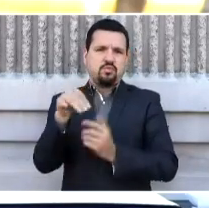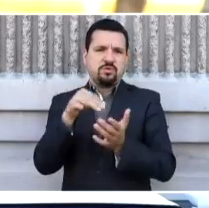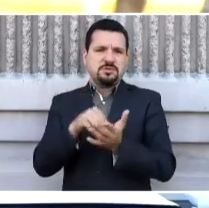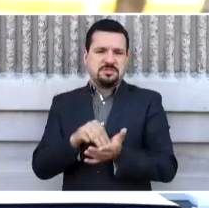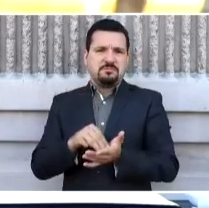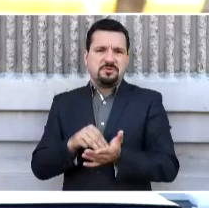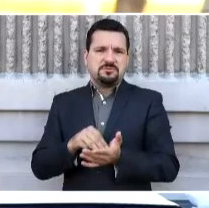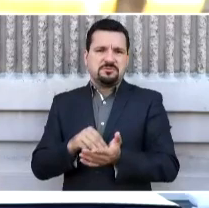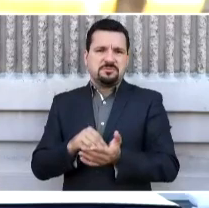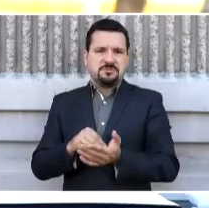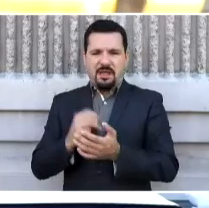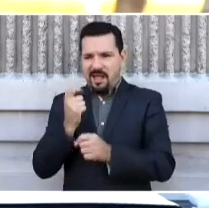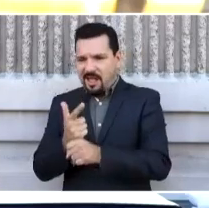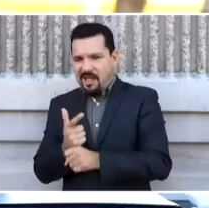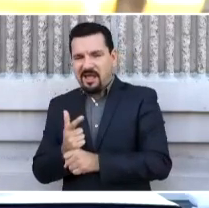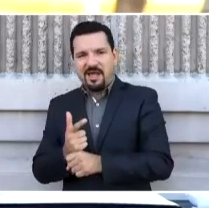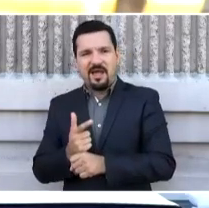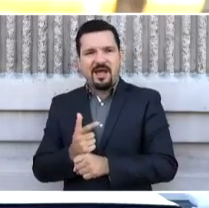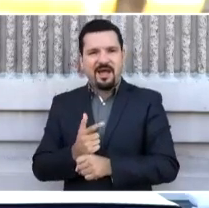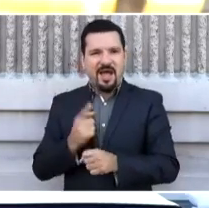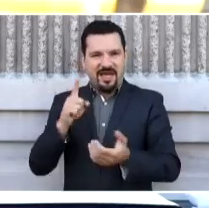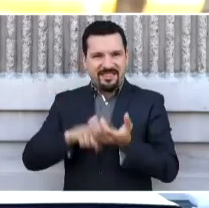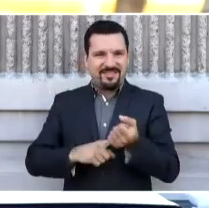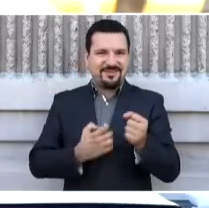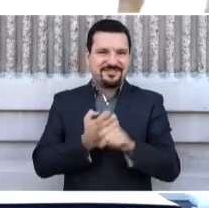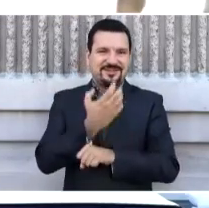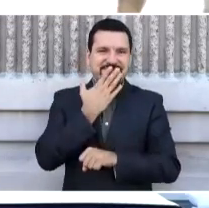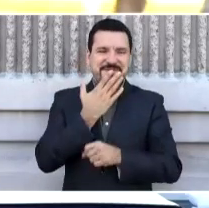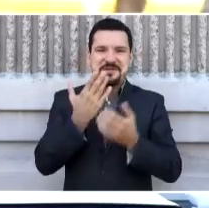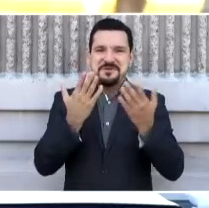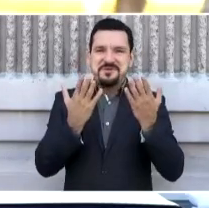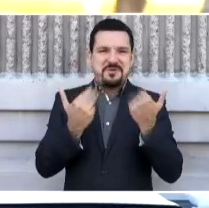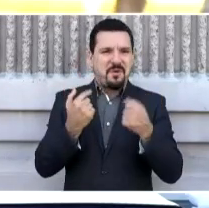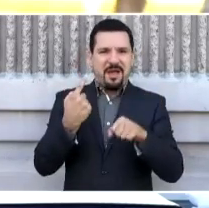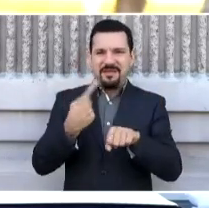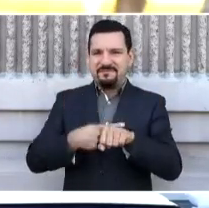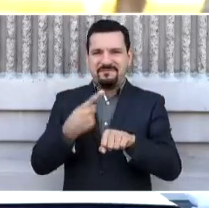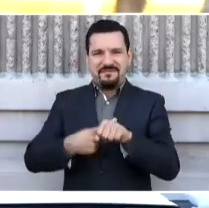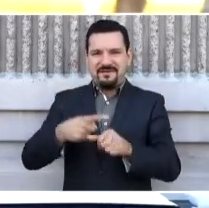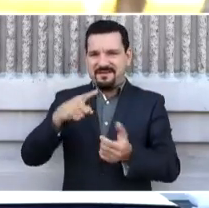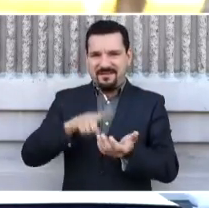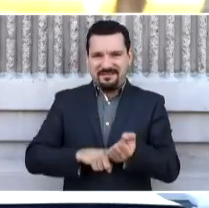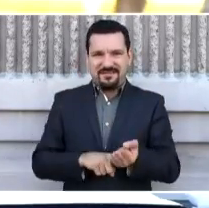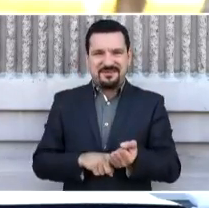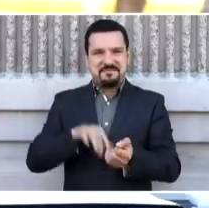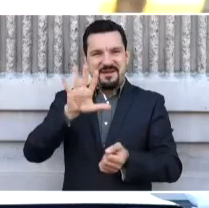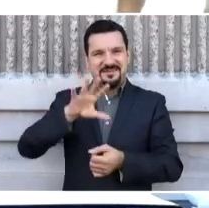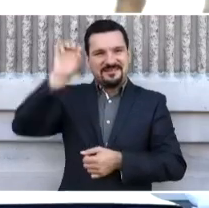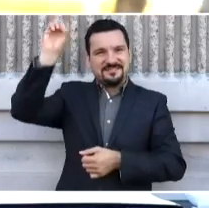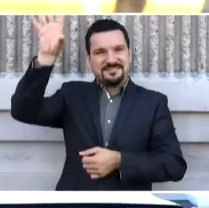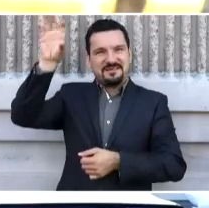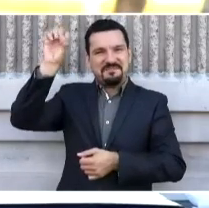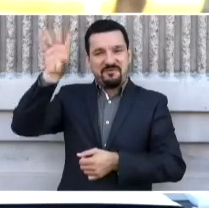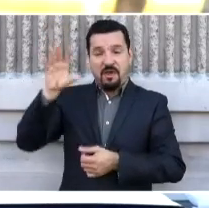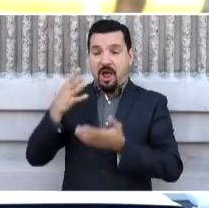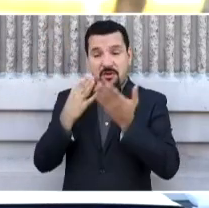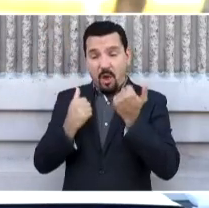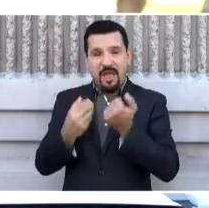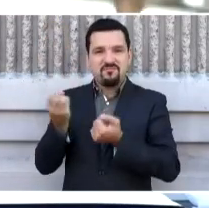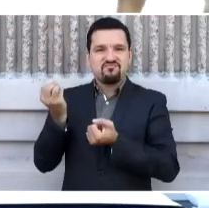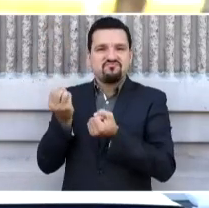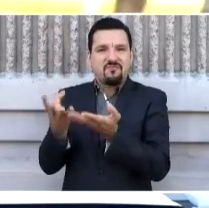municipios identificados en esta semáforo, voy a decirlo, que así lo ha denominado la